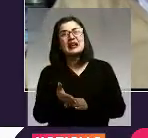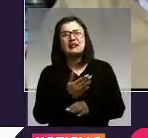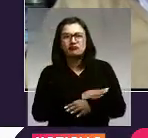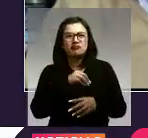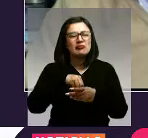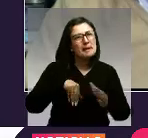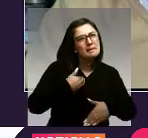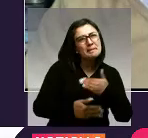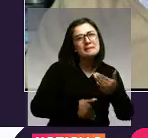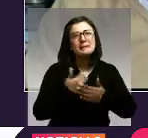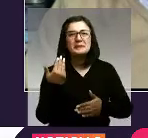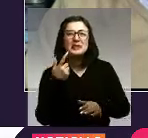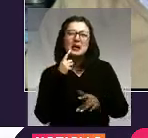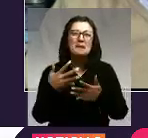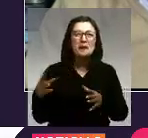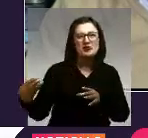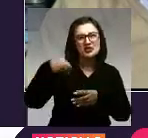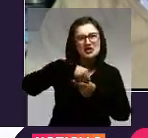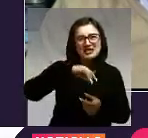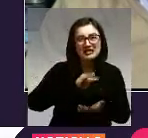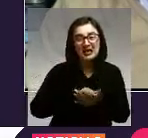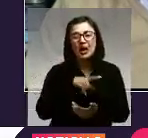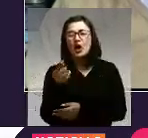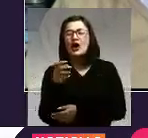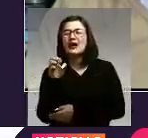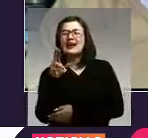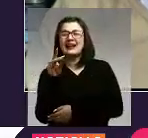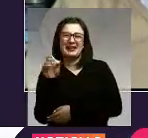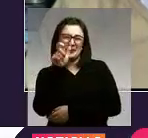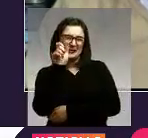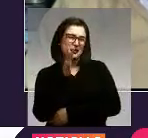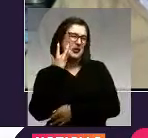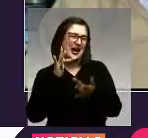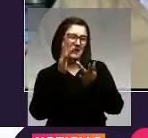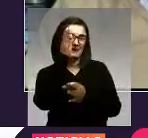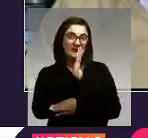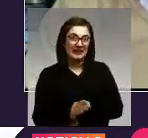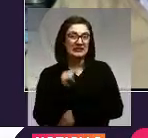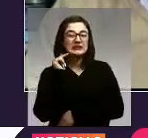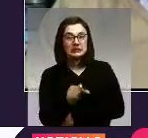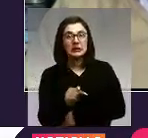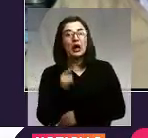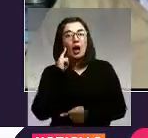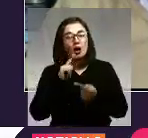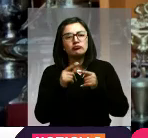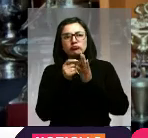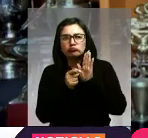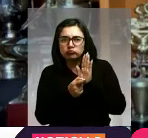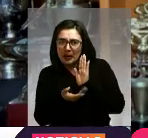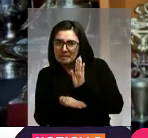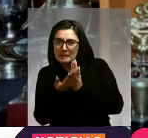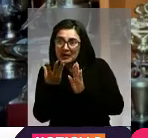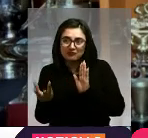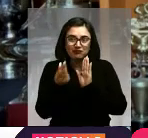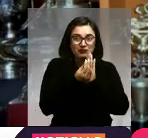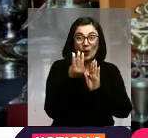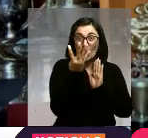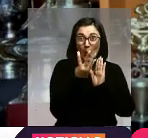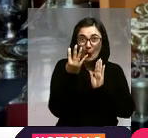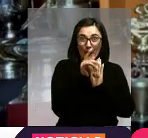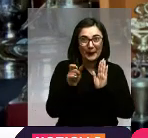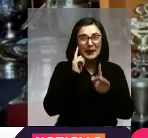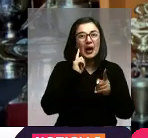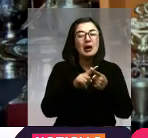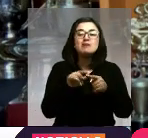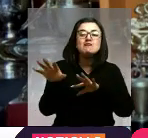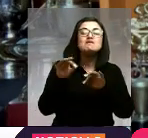licencia provisional, y Enrique Bernoldi, un brasileño que sumaba para que los cuatro pilotos junto con Juan Pablo Montoya fueran los debutantes